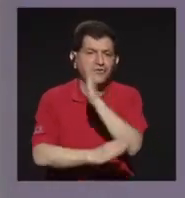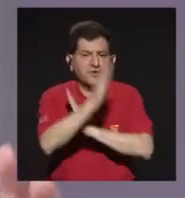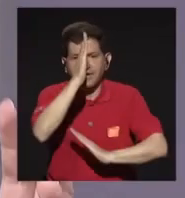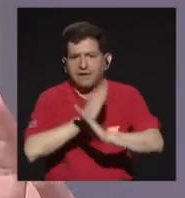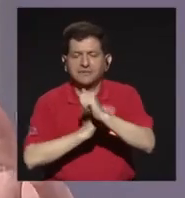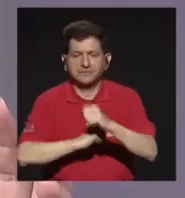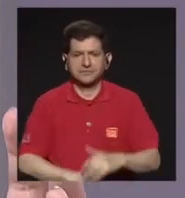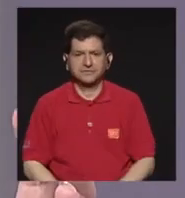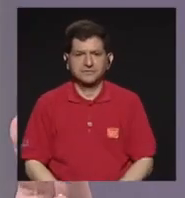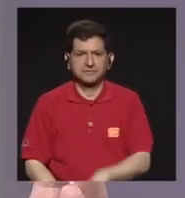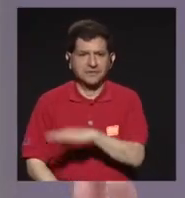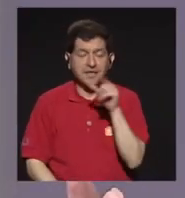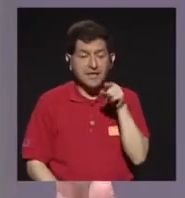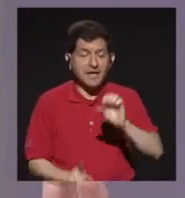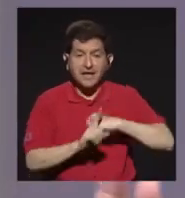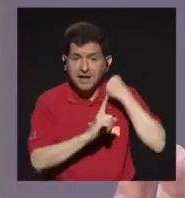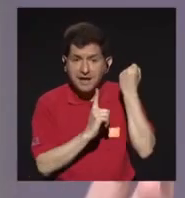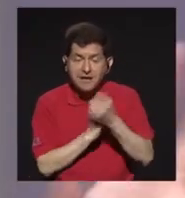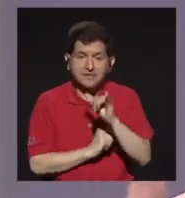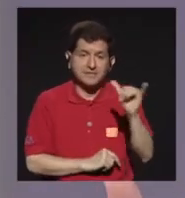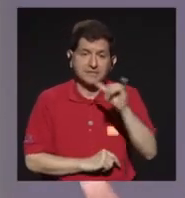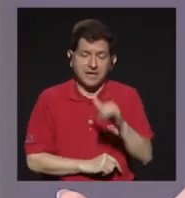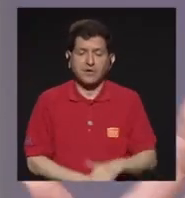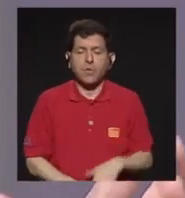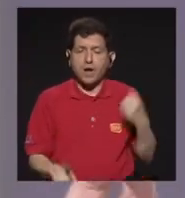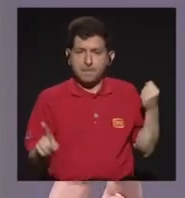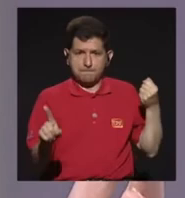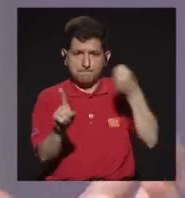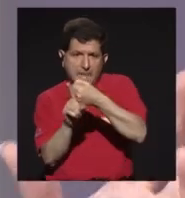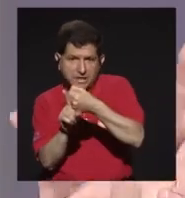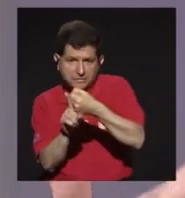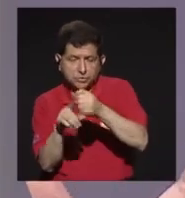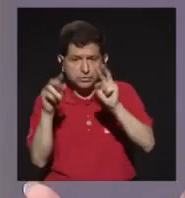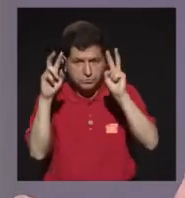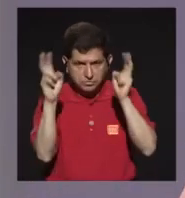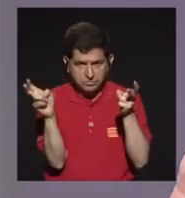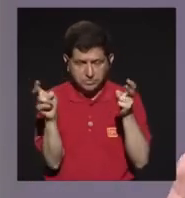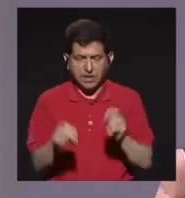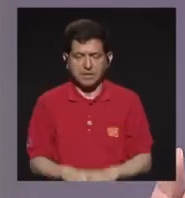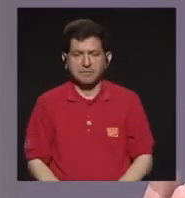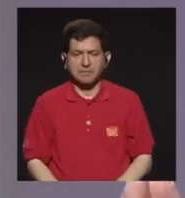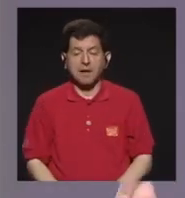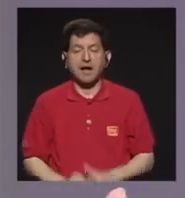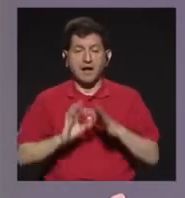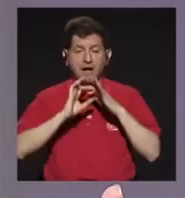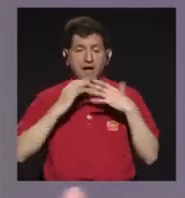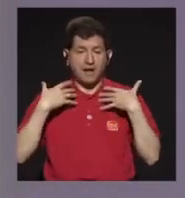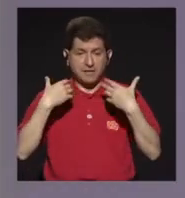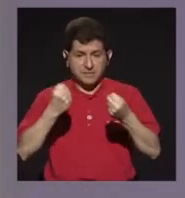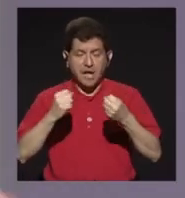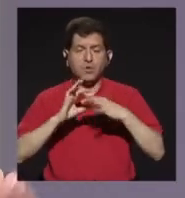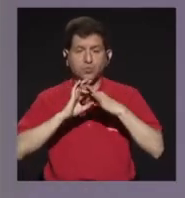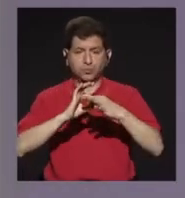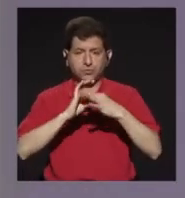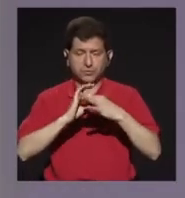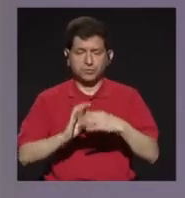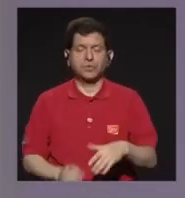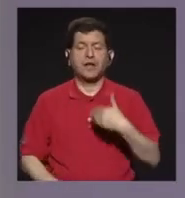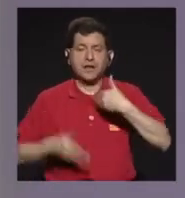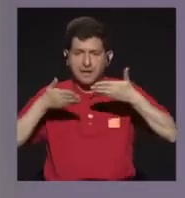ejemplo, y cómo esto también impacta un tema como lo que es la salud sexual y reproductiva, porque